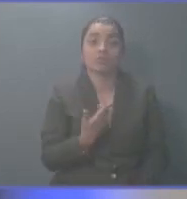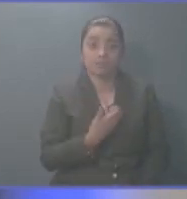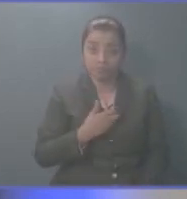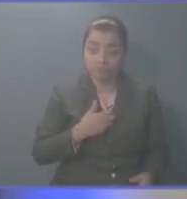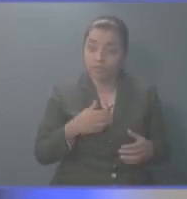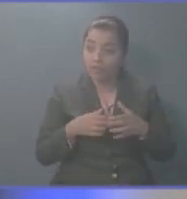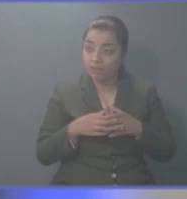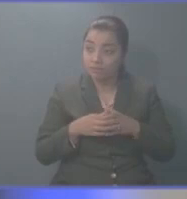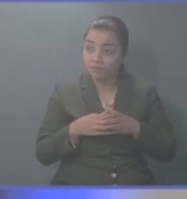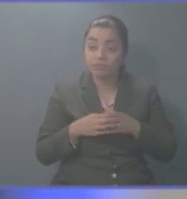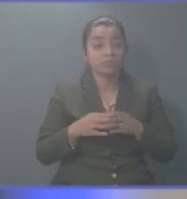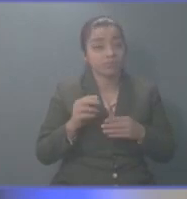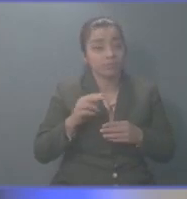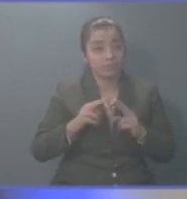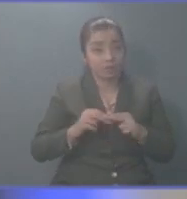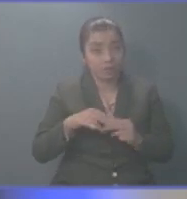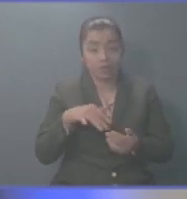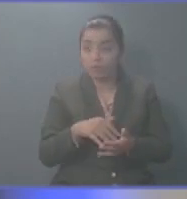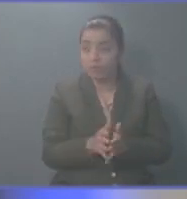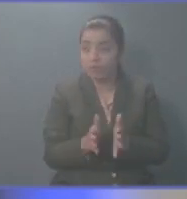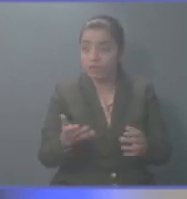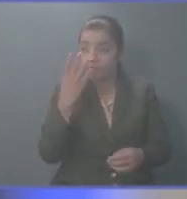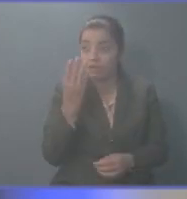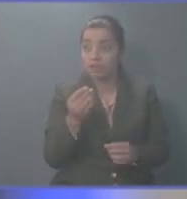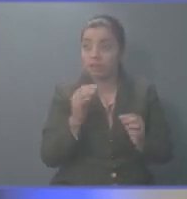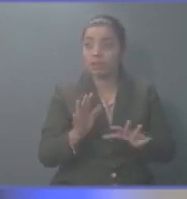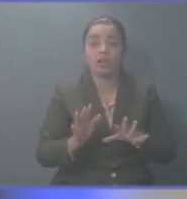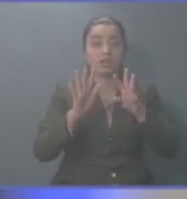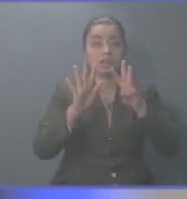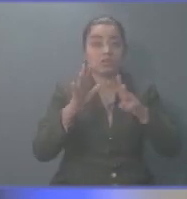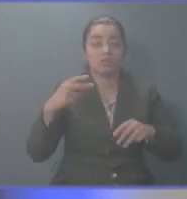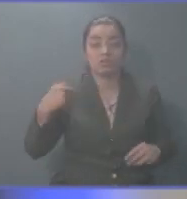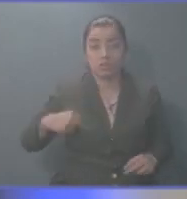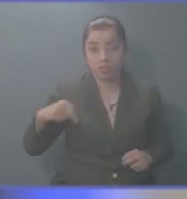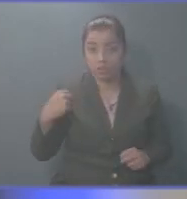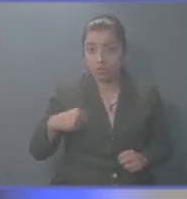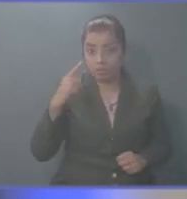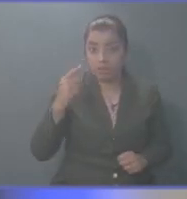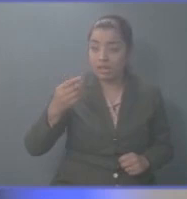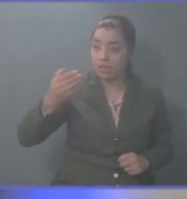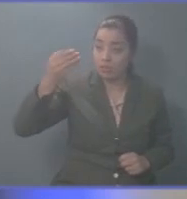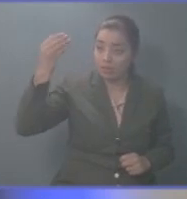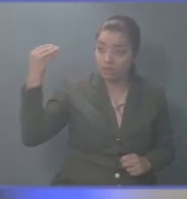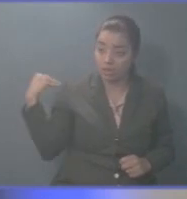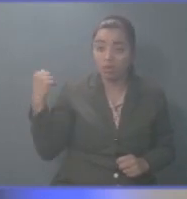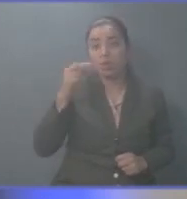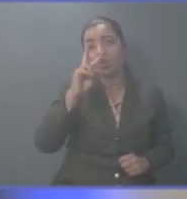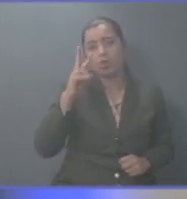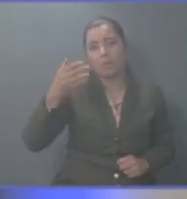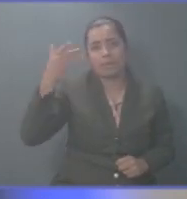Públicas, visitamos la planta potabilizadora Las Pavas el 18 de noviembre del año pasado, hace 2 meses, más o menos 2 meses y